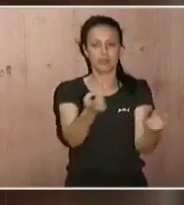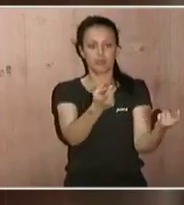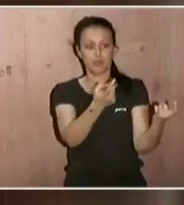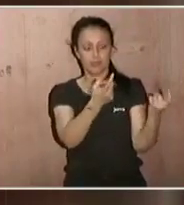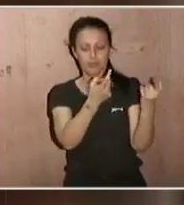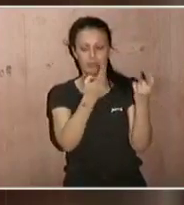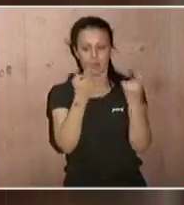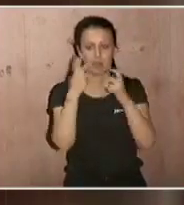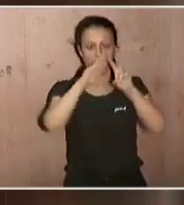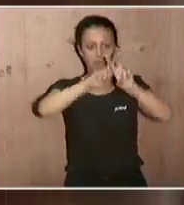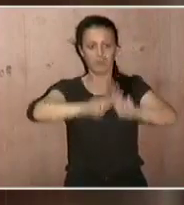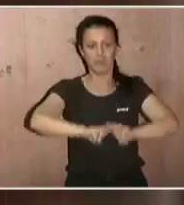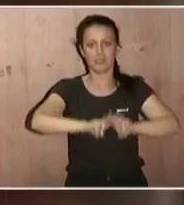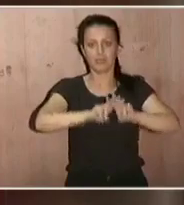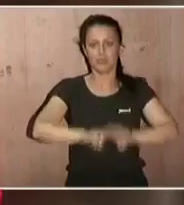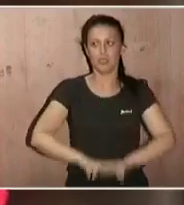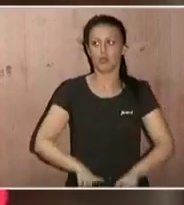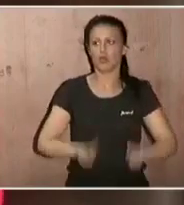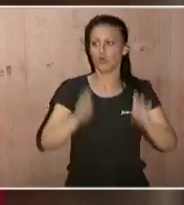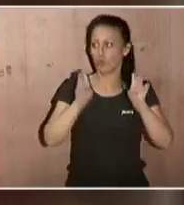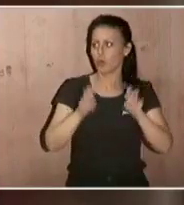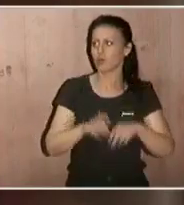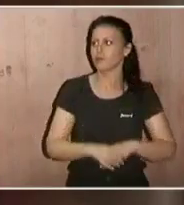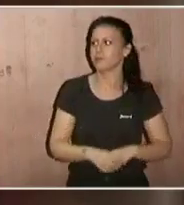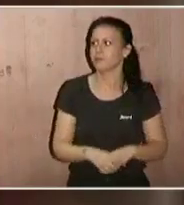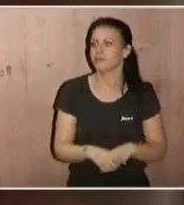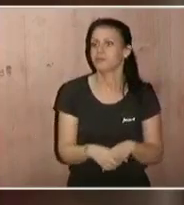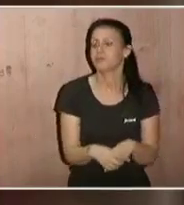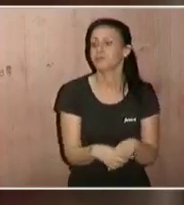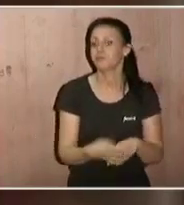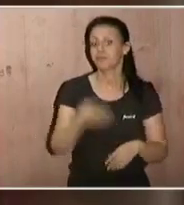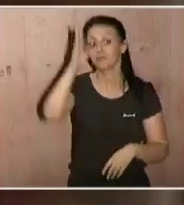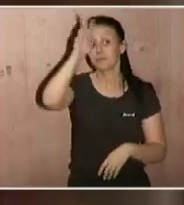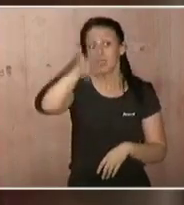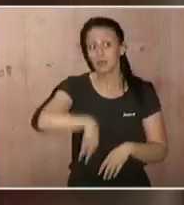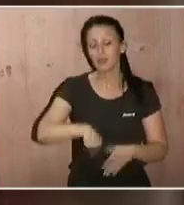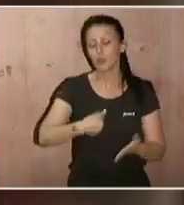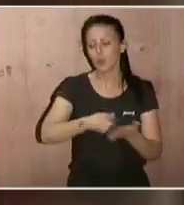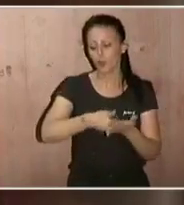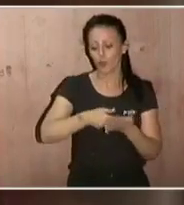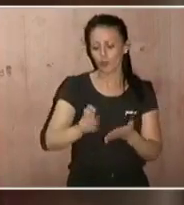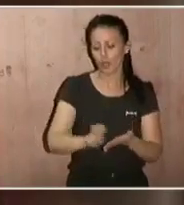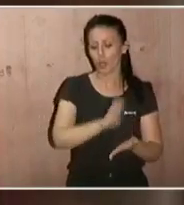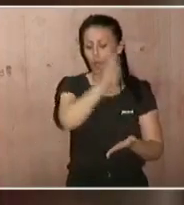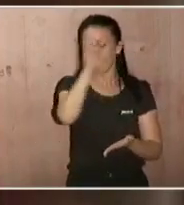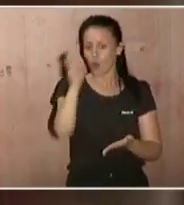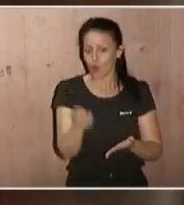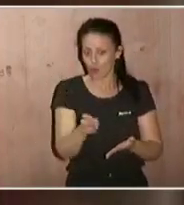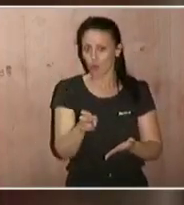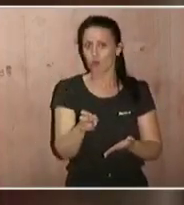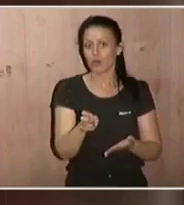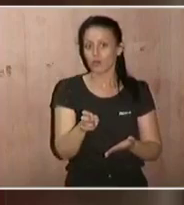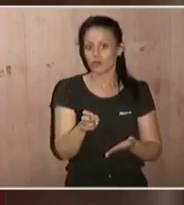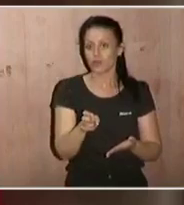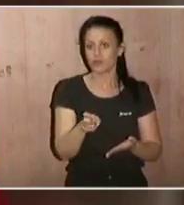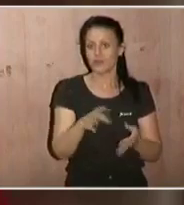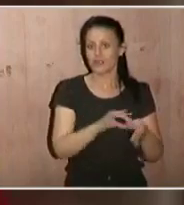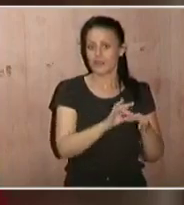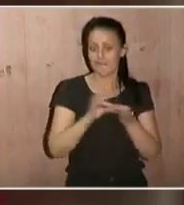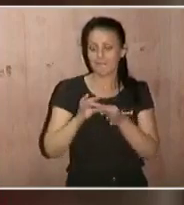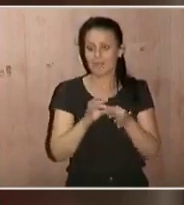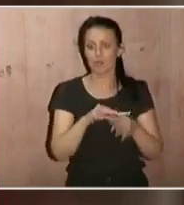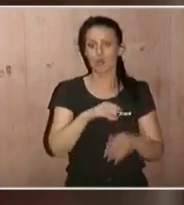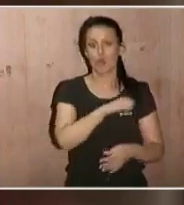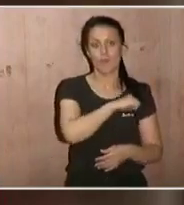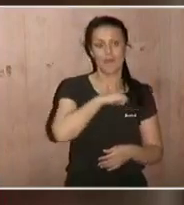recientes investigaciones. Por otro lado, y como una muestra más de ese inestimable vínculo personal